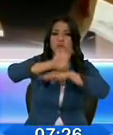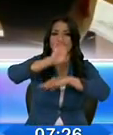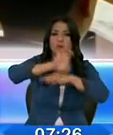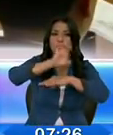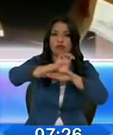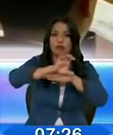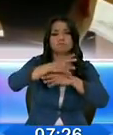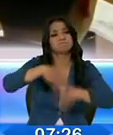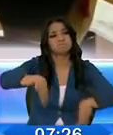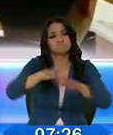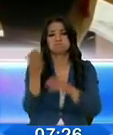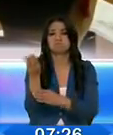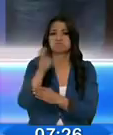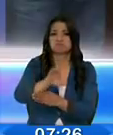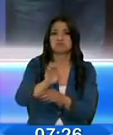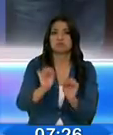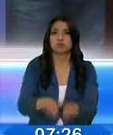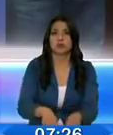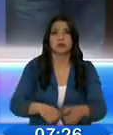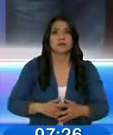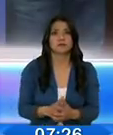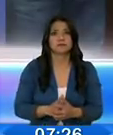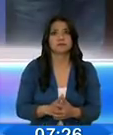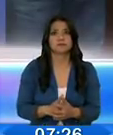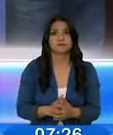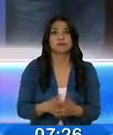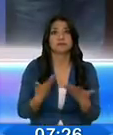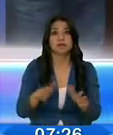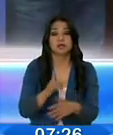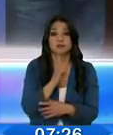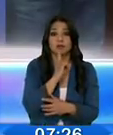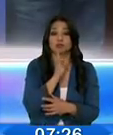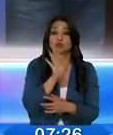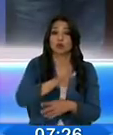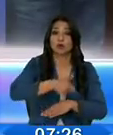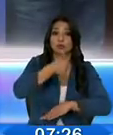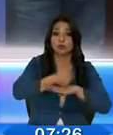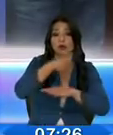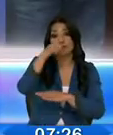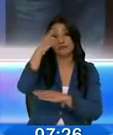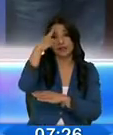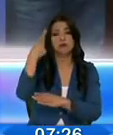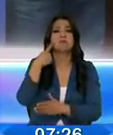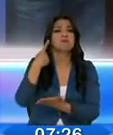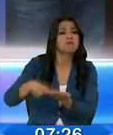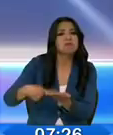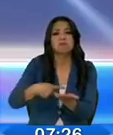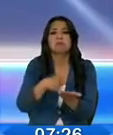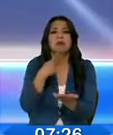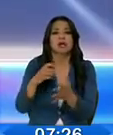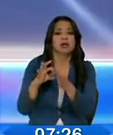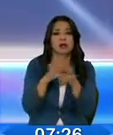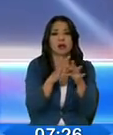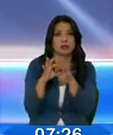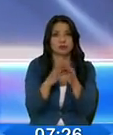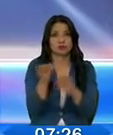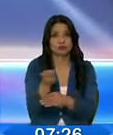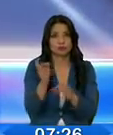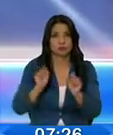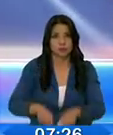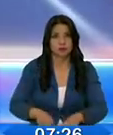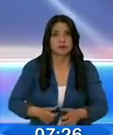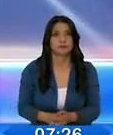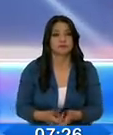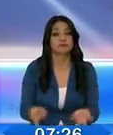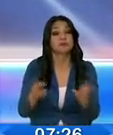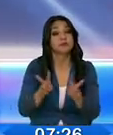destino de inversión. En este marco se reunió en Washington con autoridades de gobierno a fin de fortalecer las relaciones bilaterales. Así